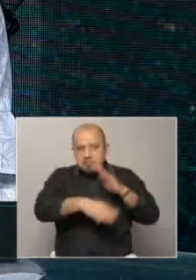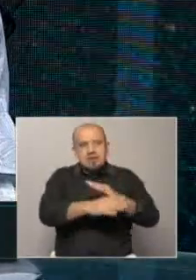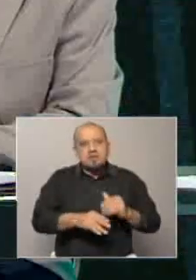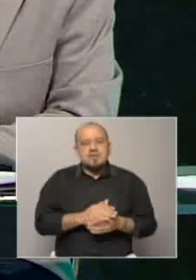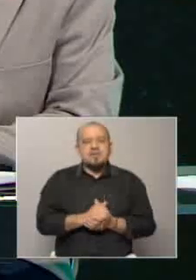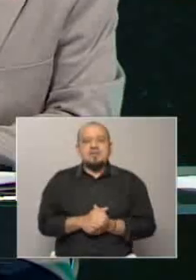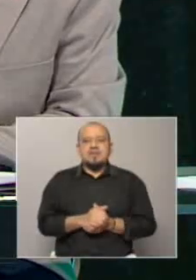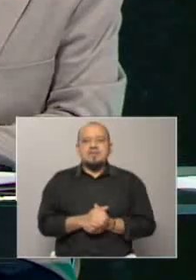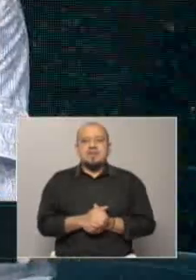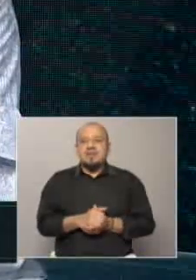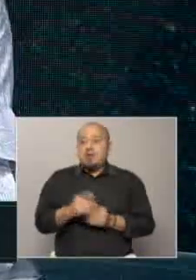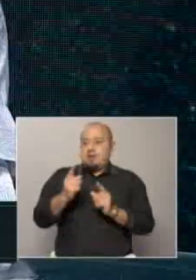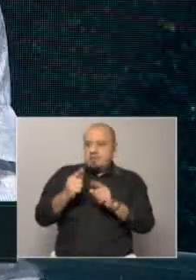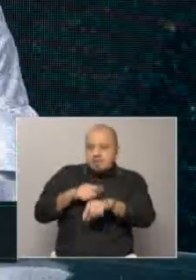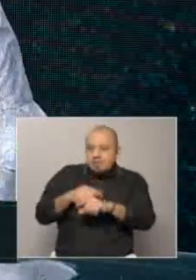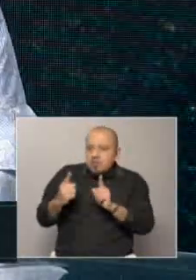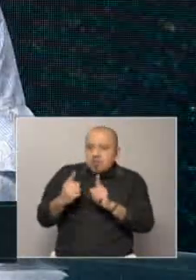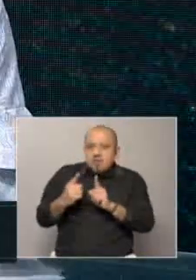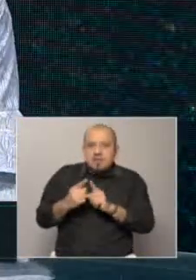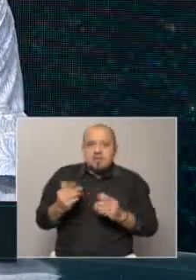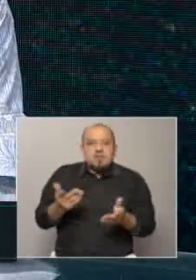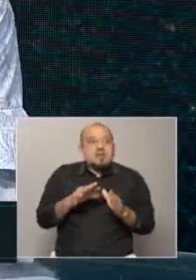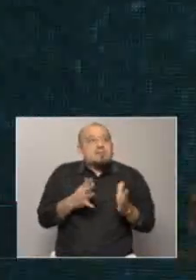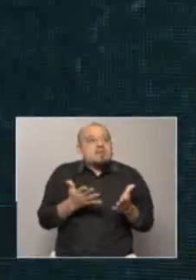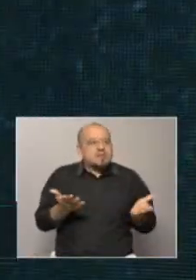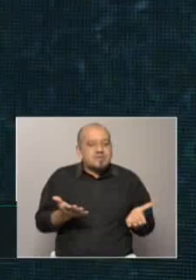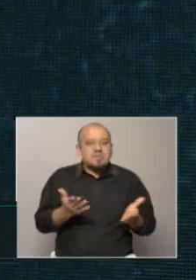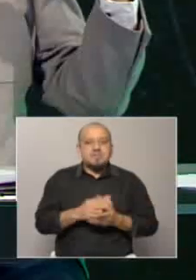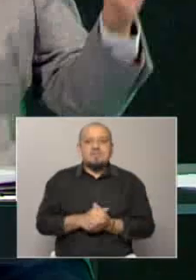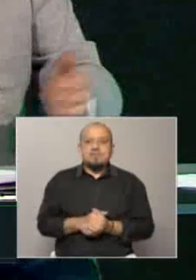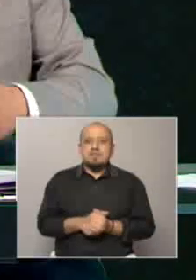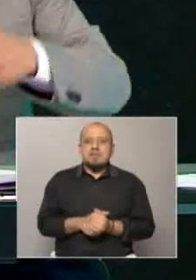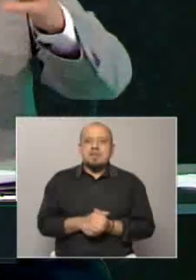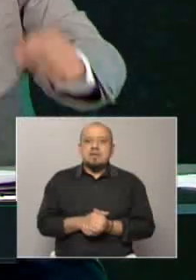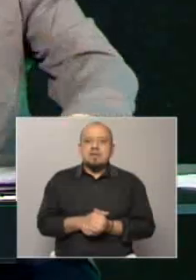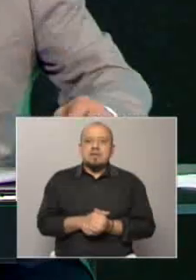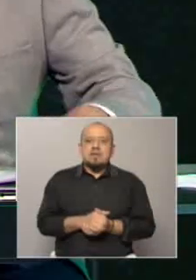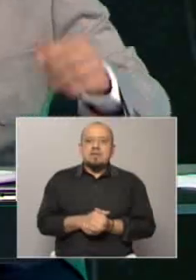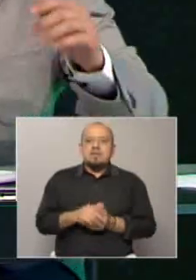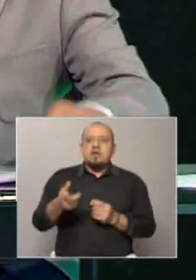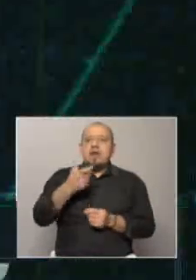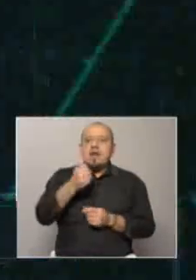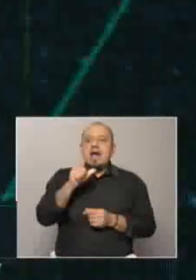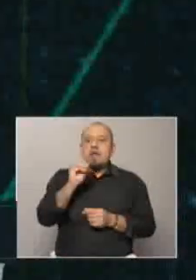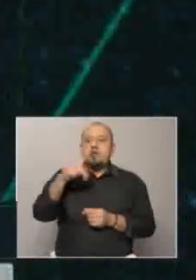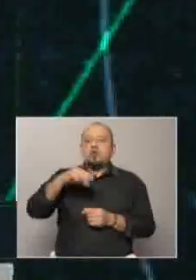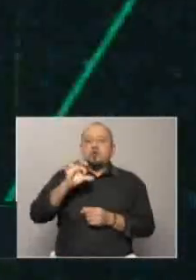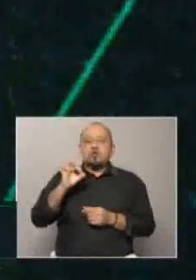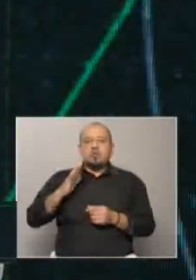muy cortito el tiempo no que le dio. No se vio qué pasó ahí en ese interín. Bueno, hubo de todo. Ahí veíamos a Verónica Alonso, pasó,